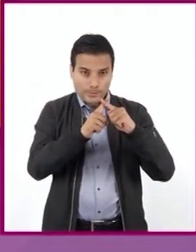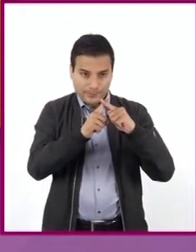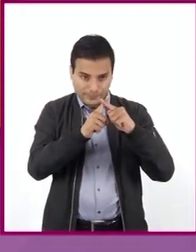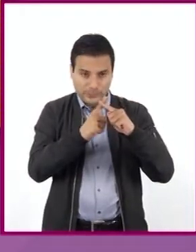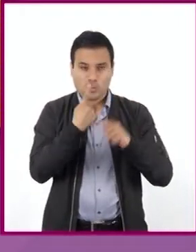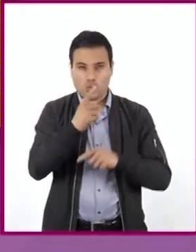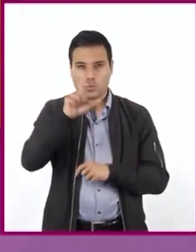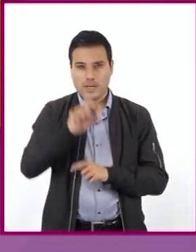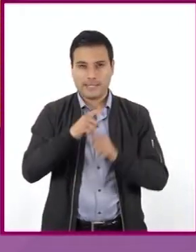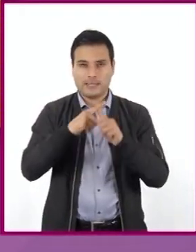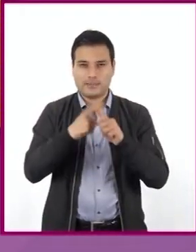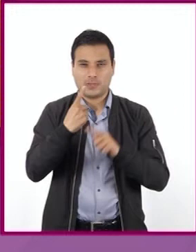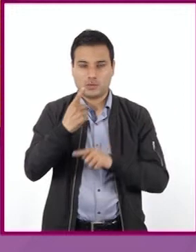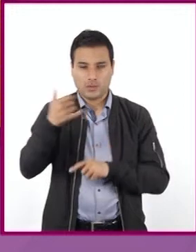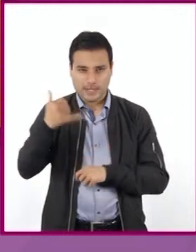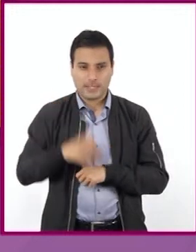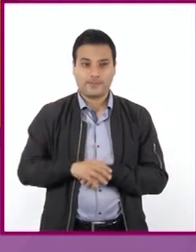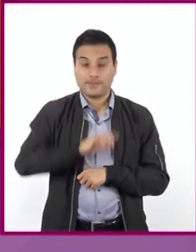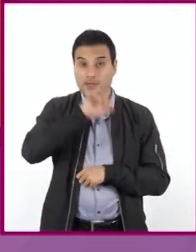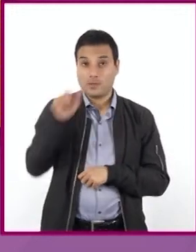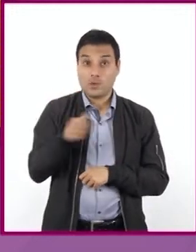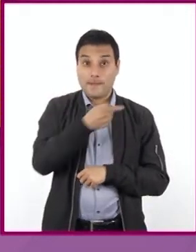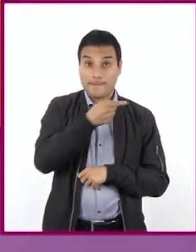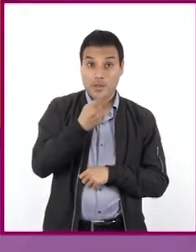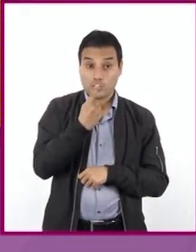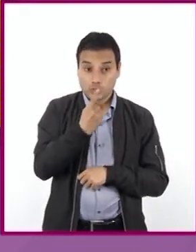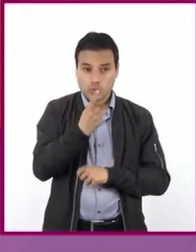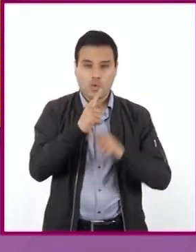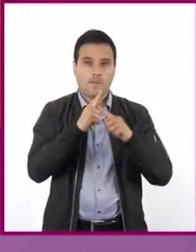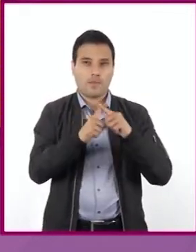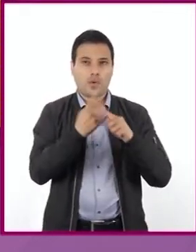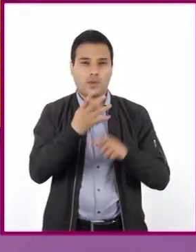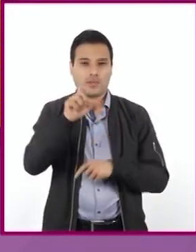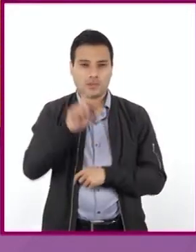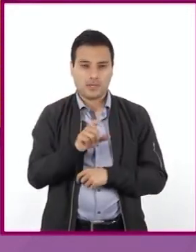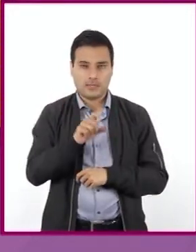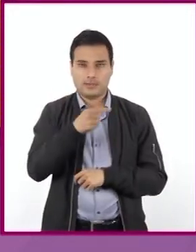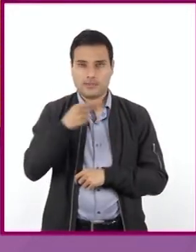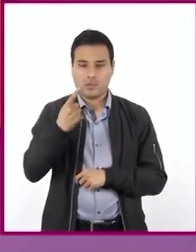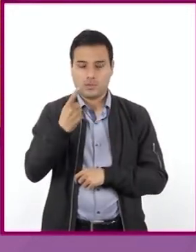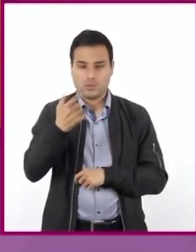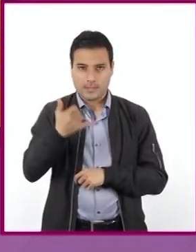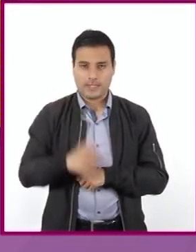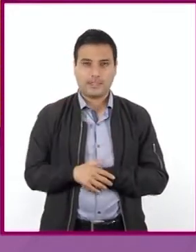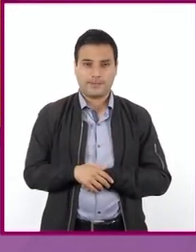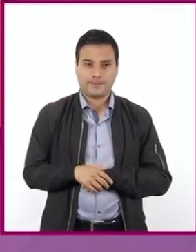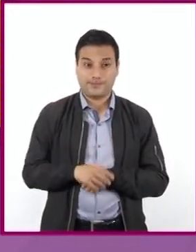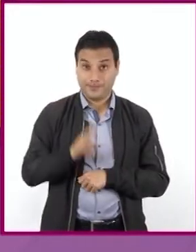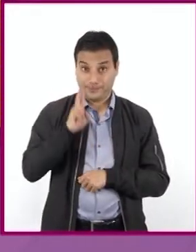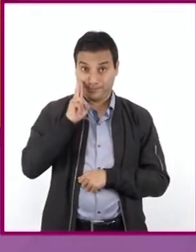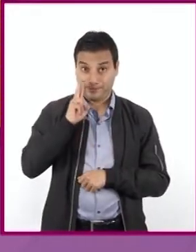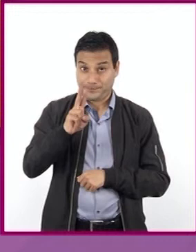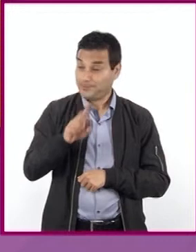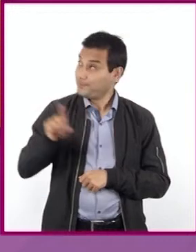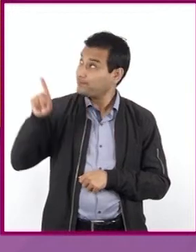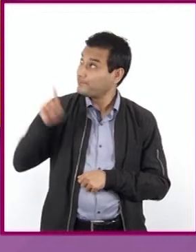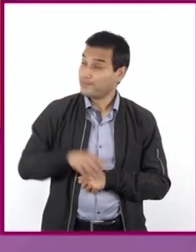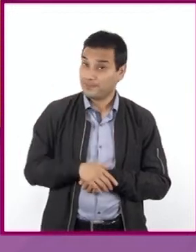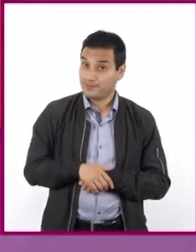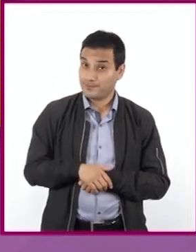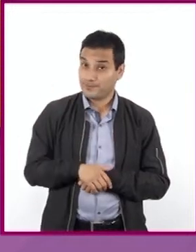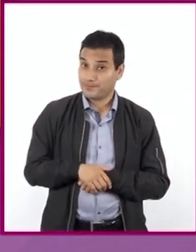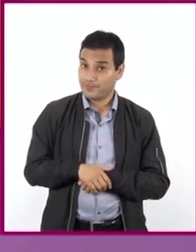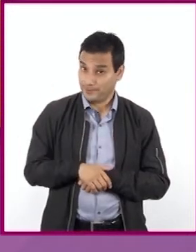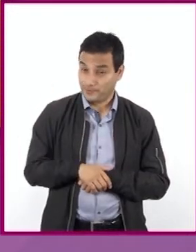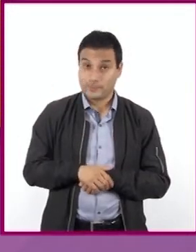1 a toda la segunda ecuación. Si se percataron, el 1 multiplicará con un signo negativo a